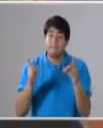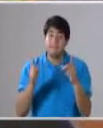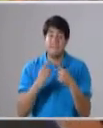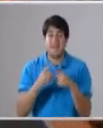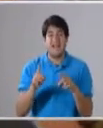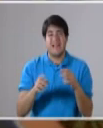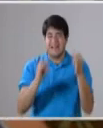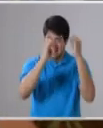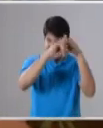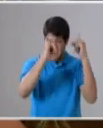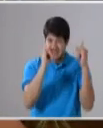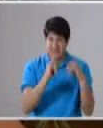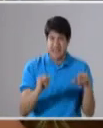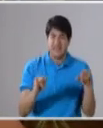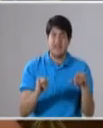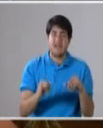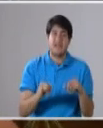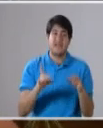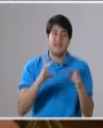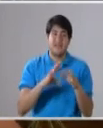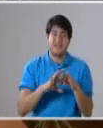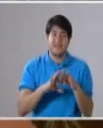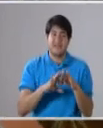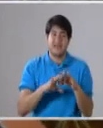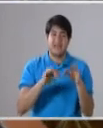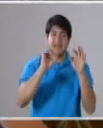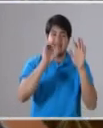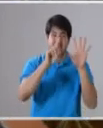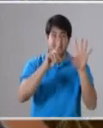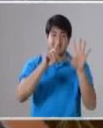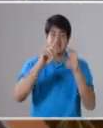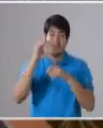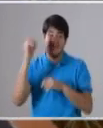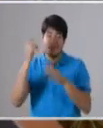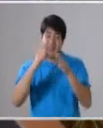La estatua era de 60 codos de altura,